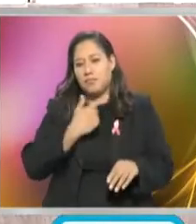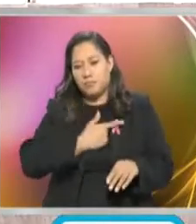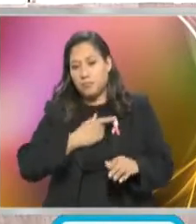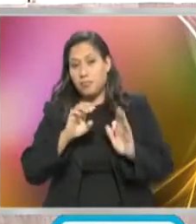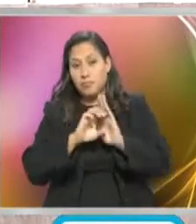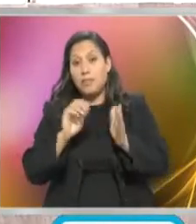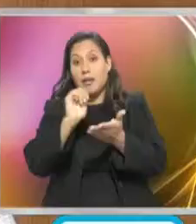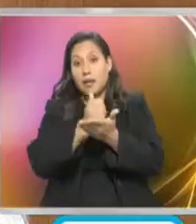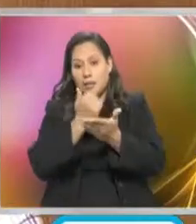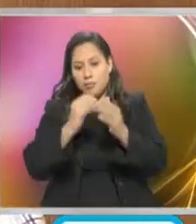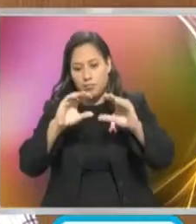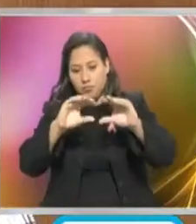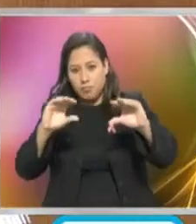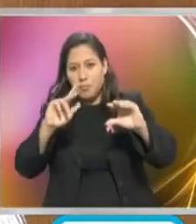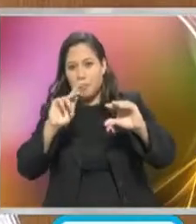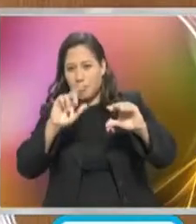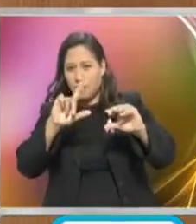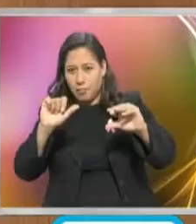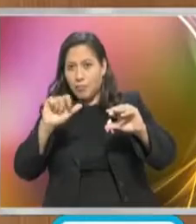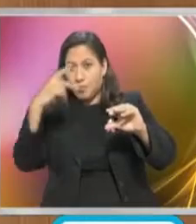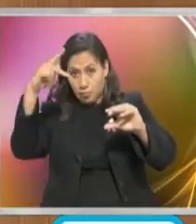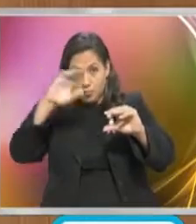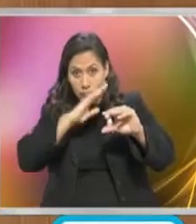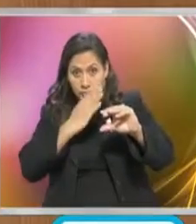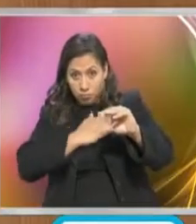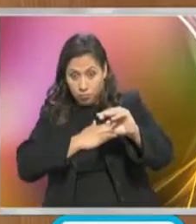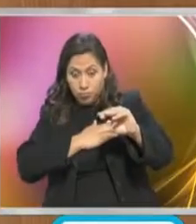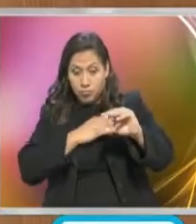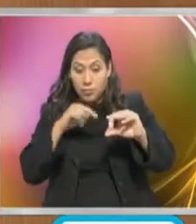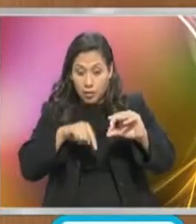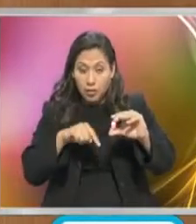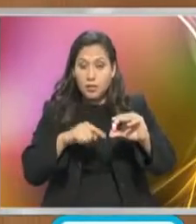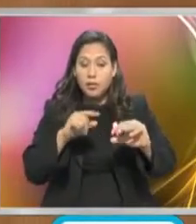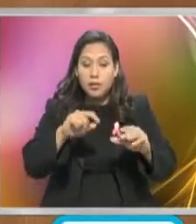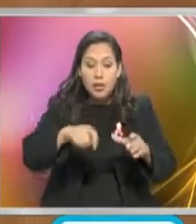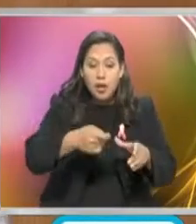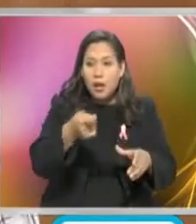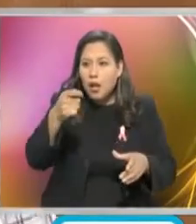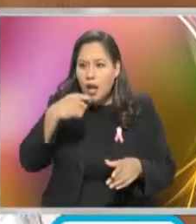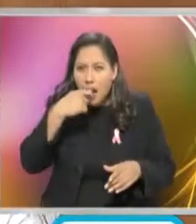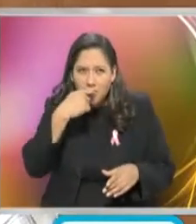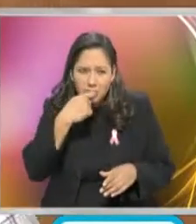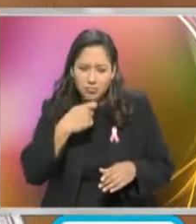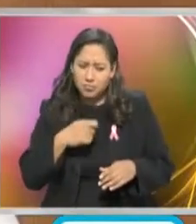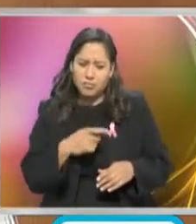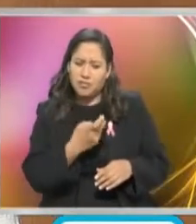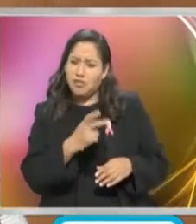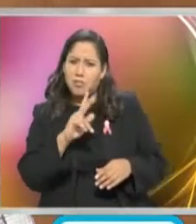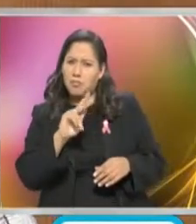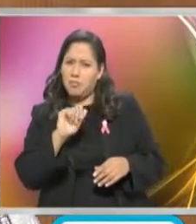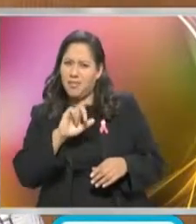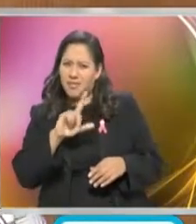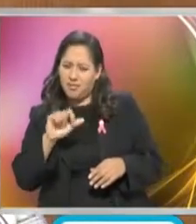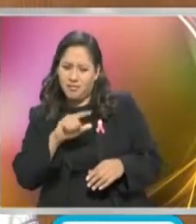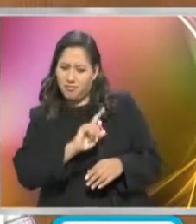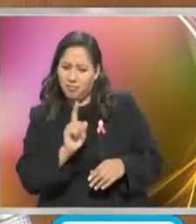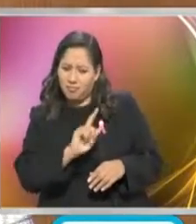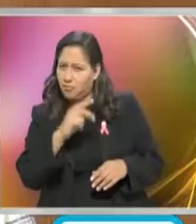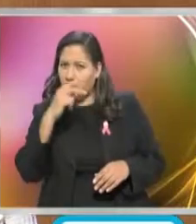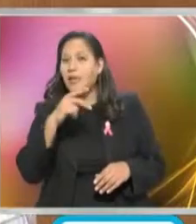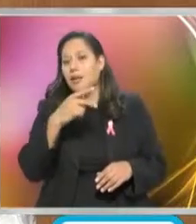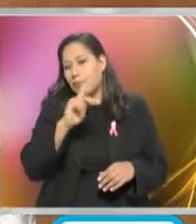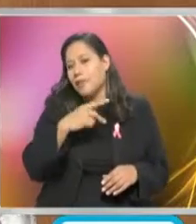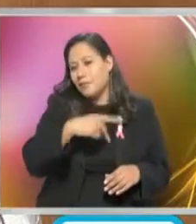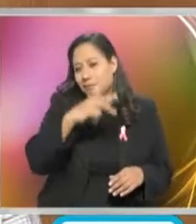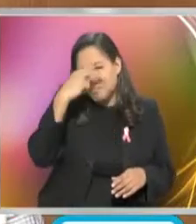por ejemplo, pues si un español realmente lo pones aquí, probar las paellas de México, te dice que no es una paella, ¿no? Que son paellas